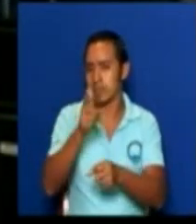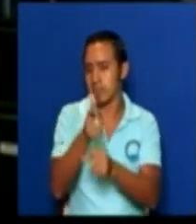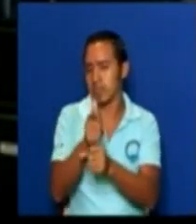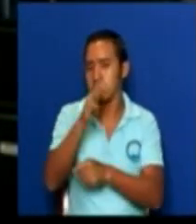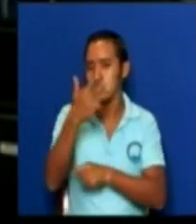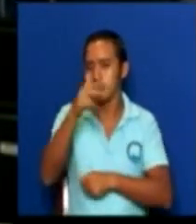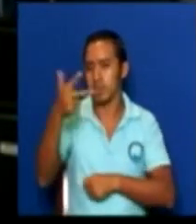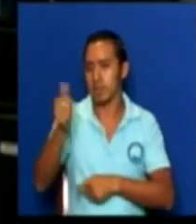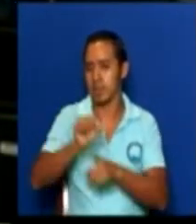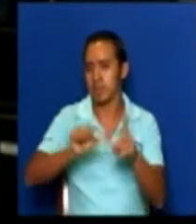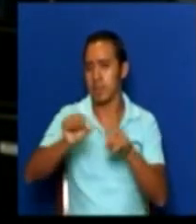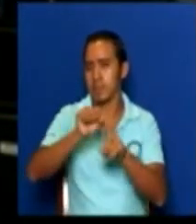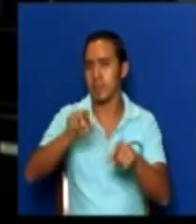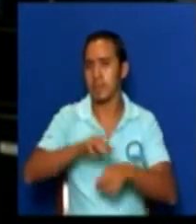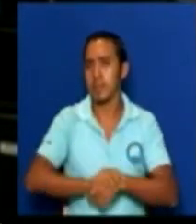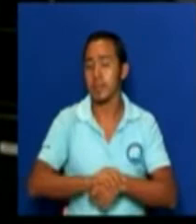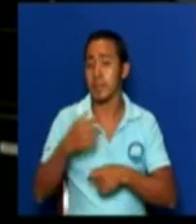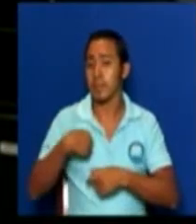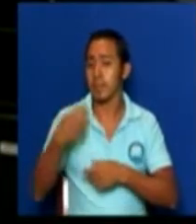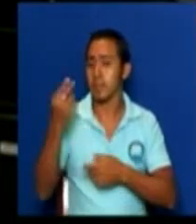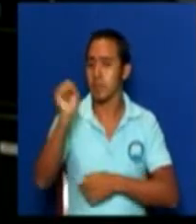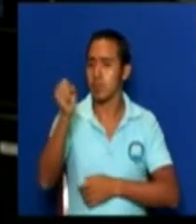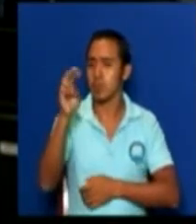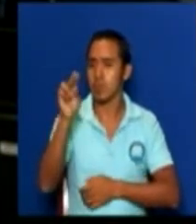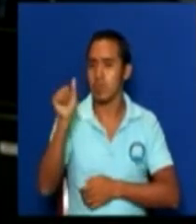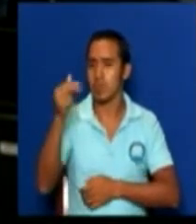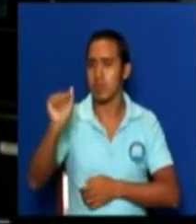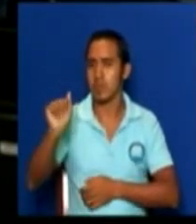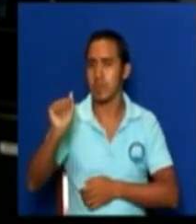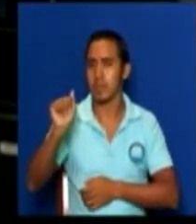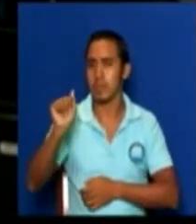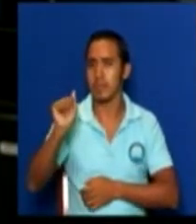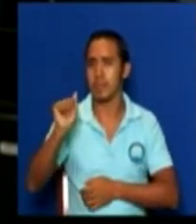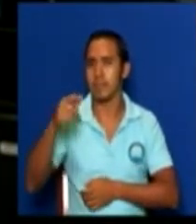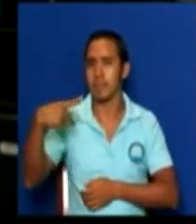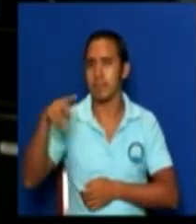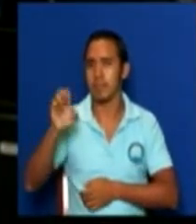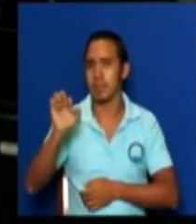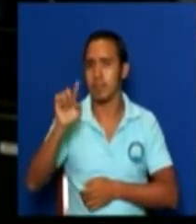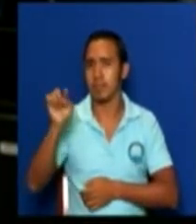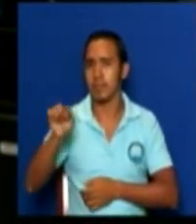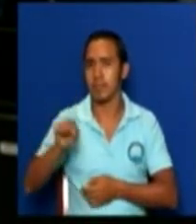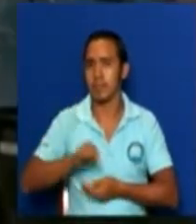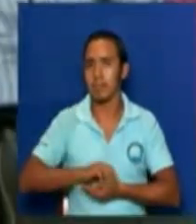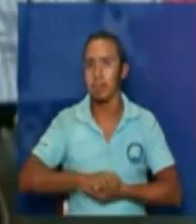98, el canal parlamentario. Estuvo con ustedes Susana Pérez Villalta.